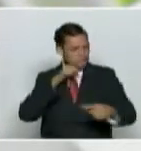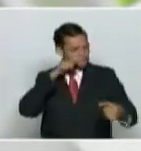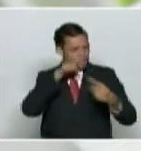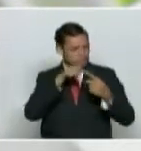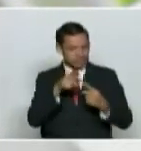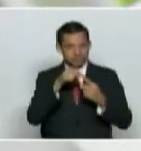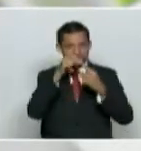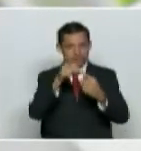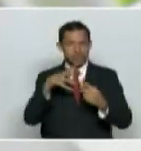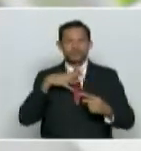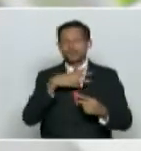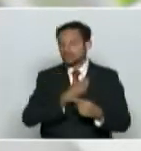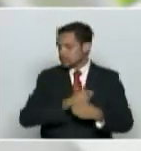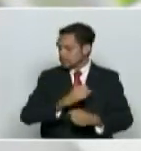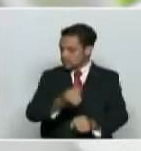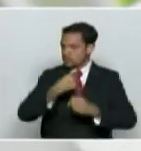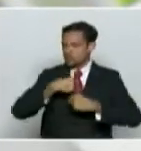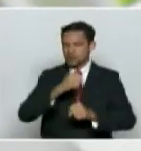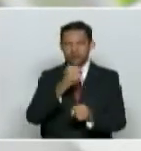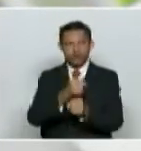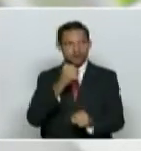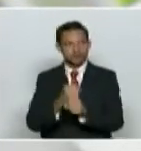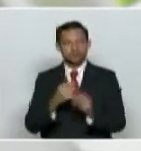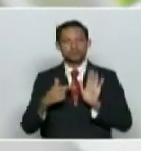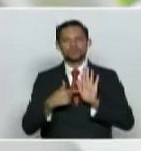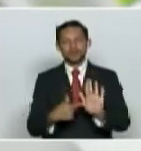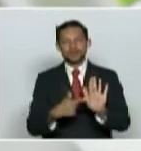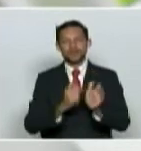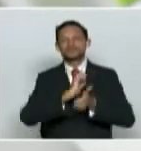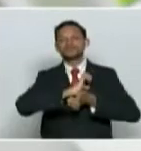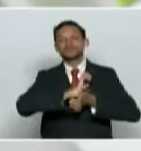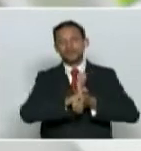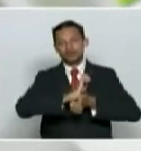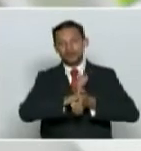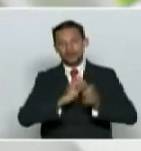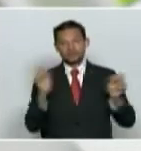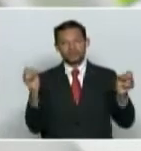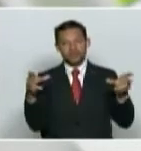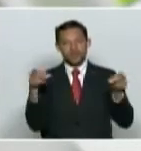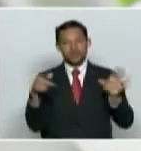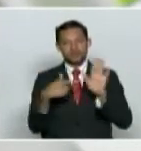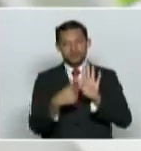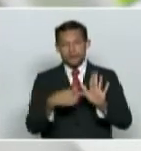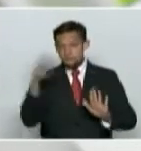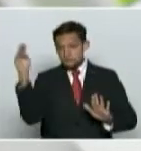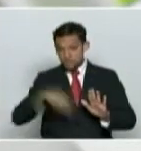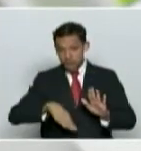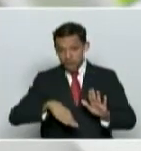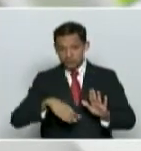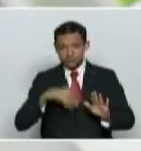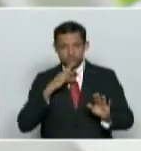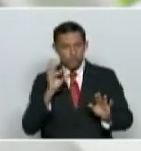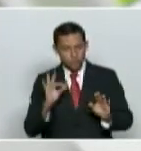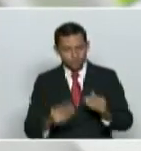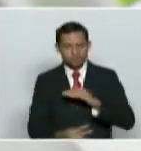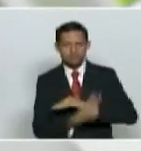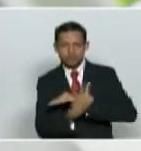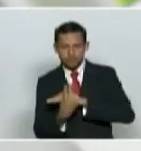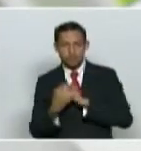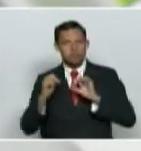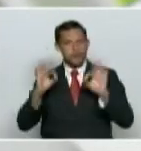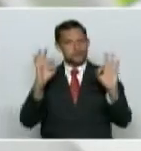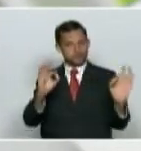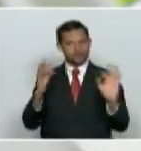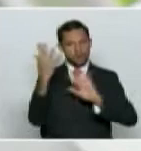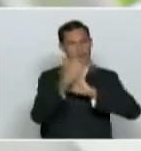más importante y sobre todo dejar una muy buena imagen, que la televisión pública no es una televisión de mala calidad, ni es una televisión de relleno, ni es una televisión